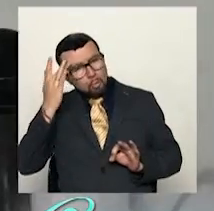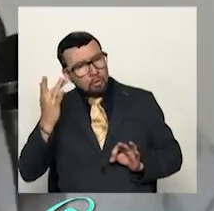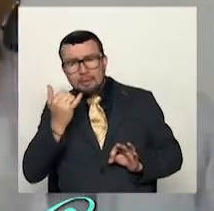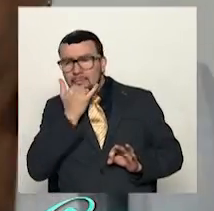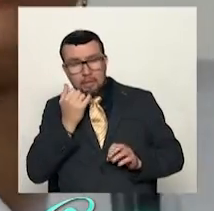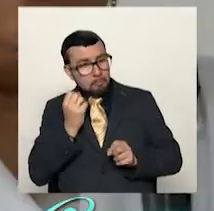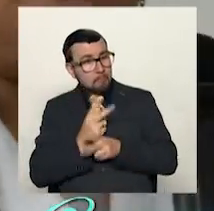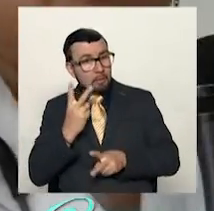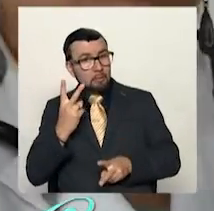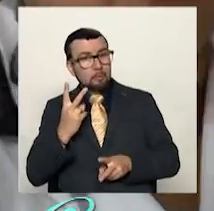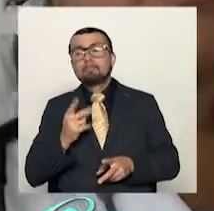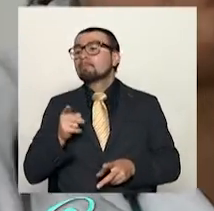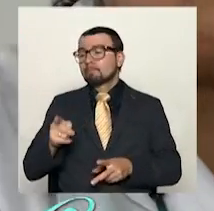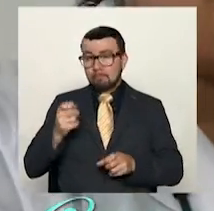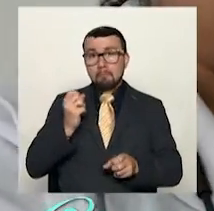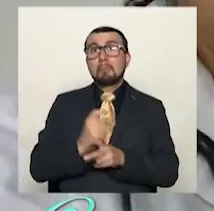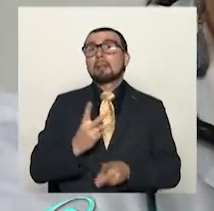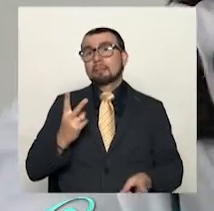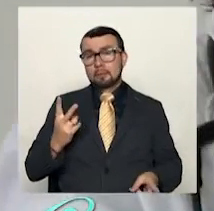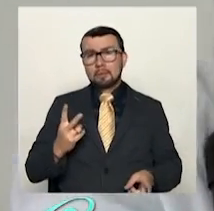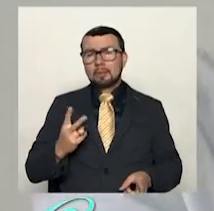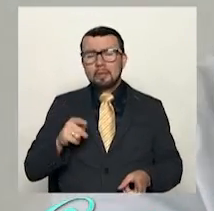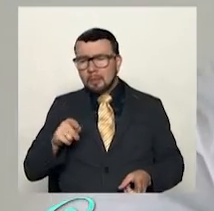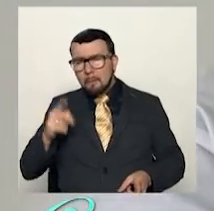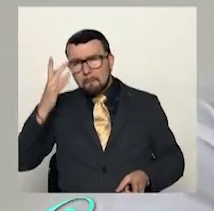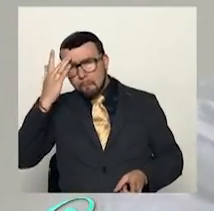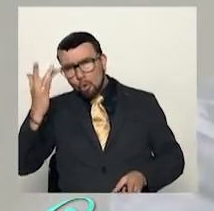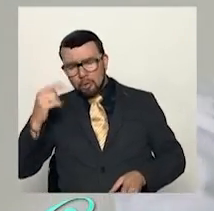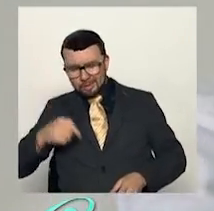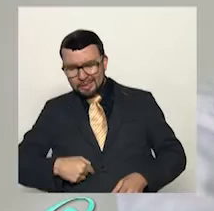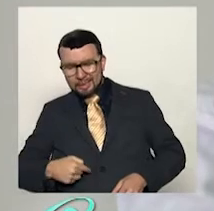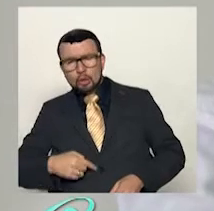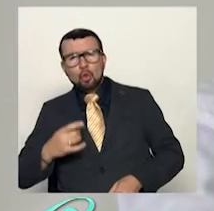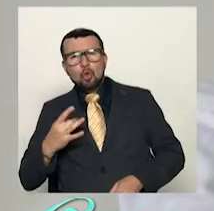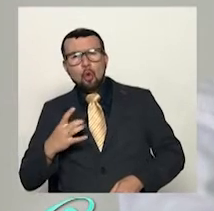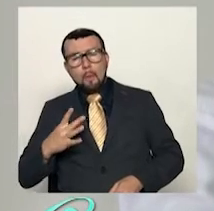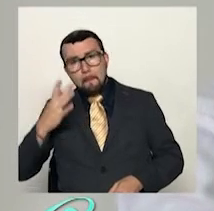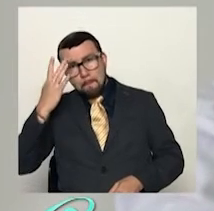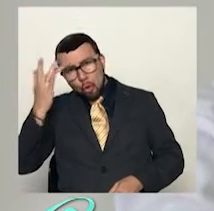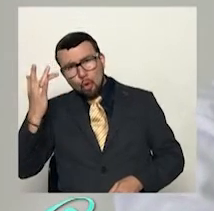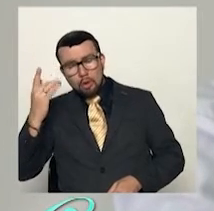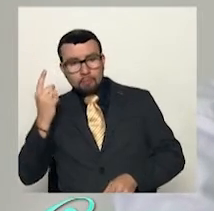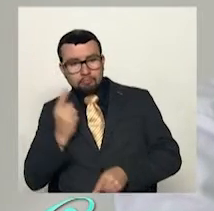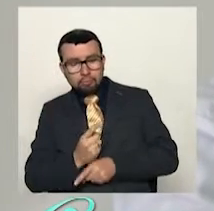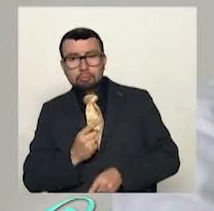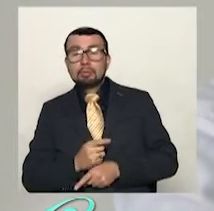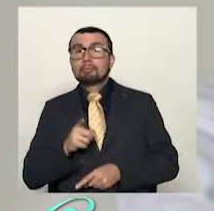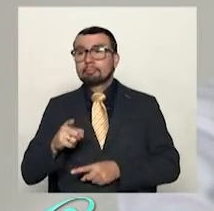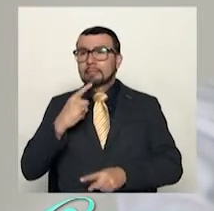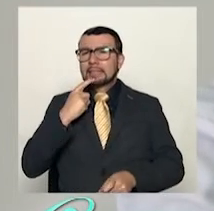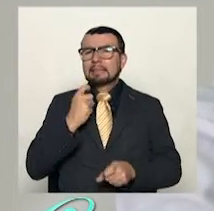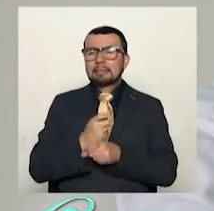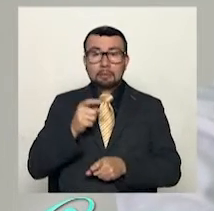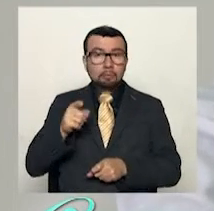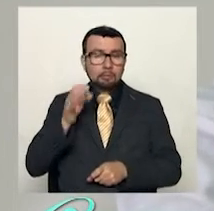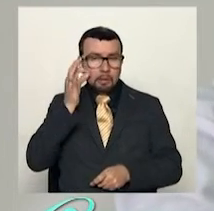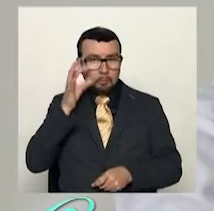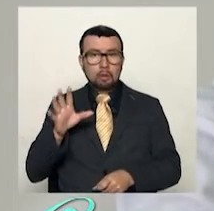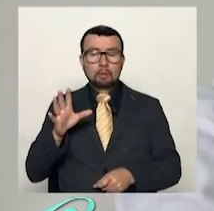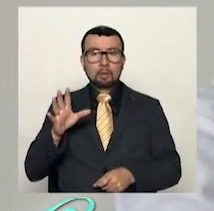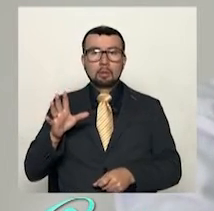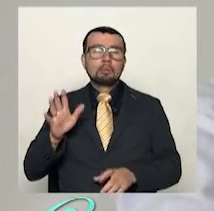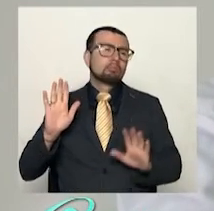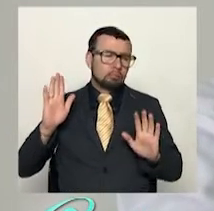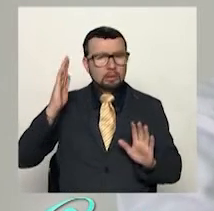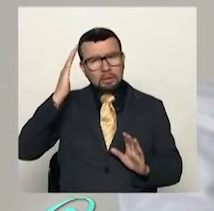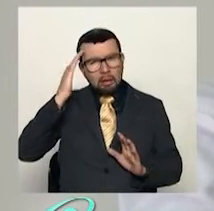riesgo de no tener una causa clara del dolor abdominal y de llevarse a complicaciones. Puede, y yo no voy a